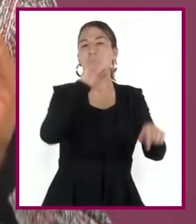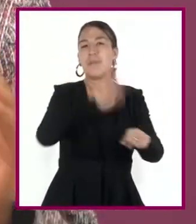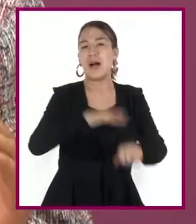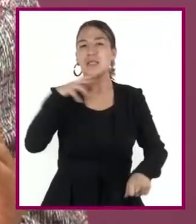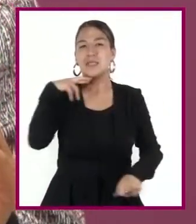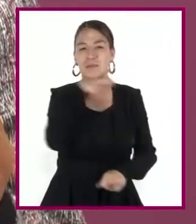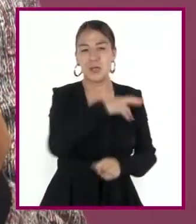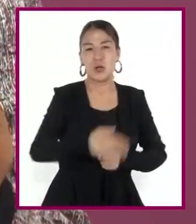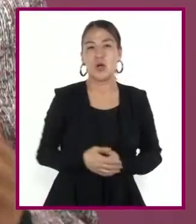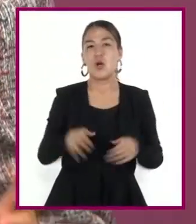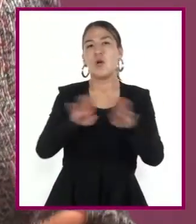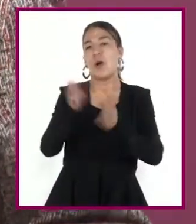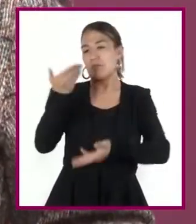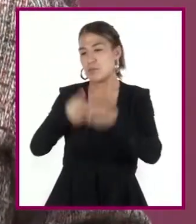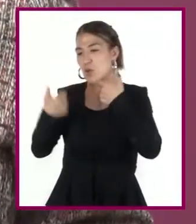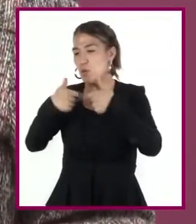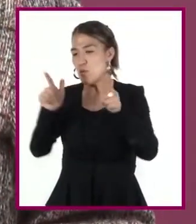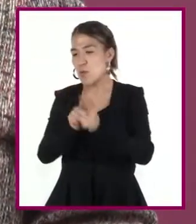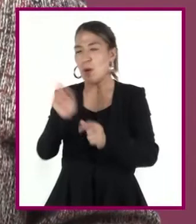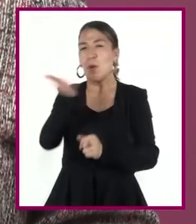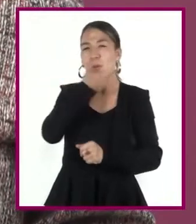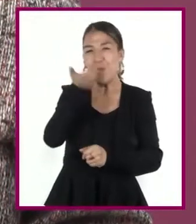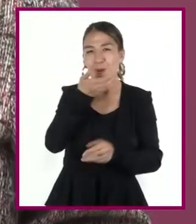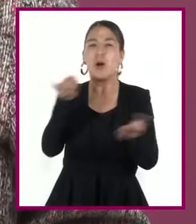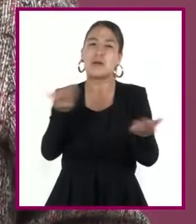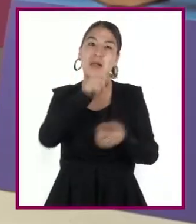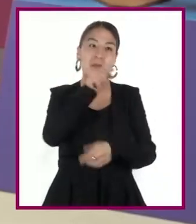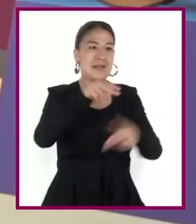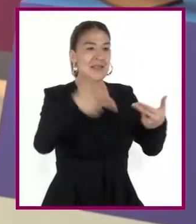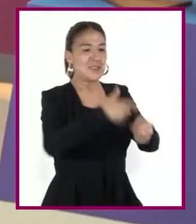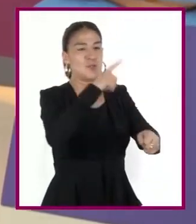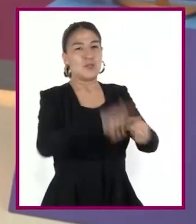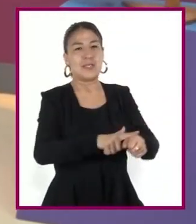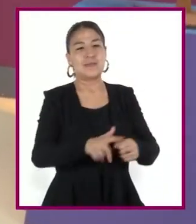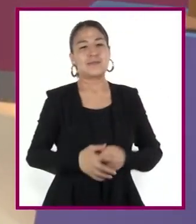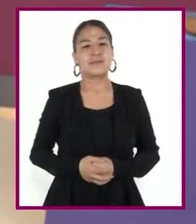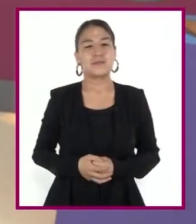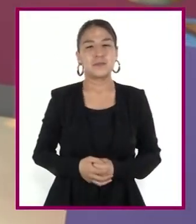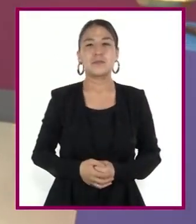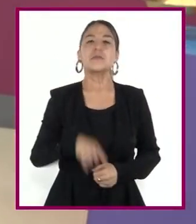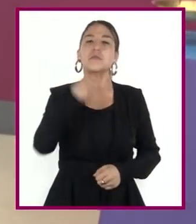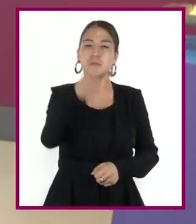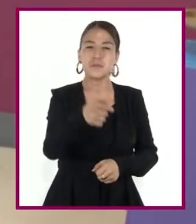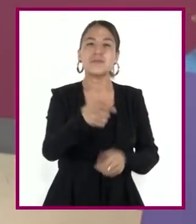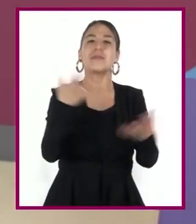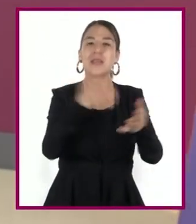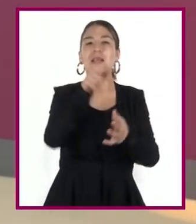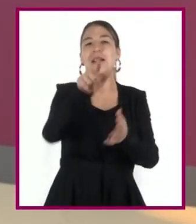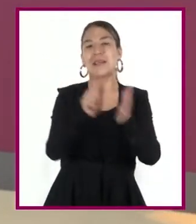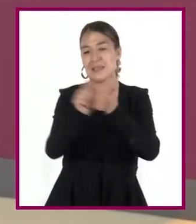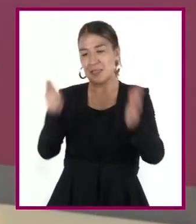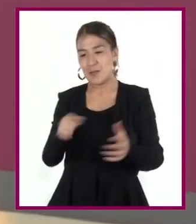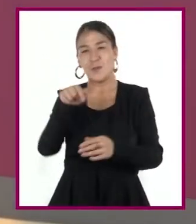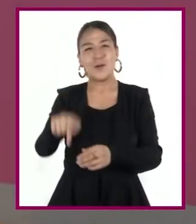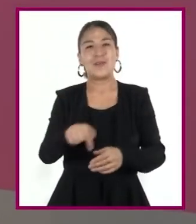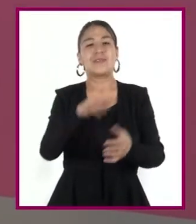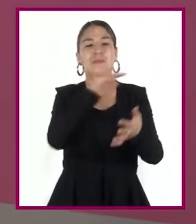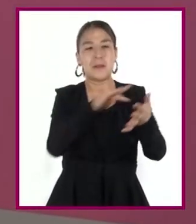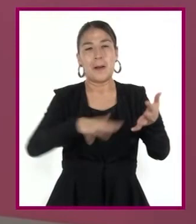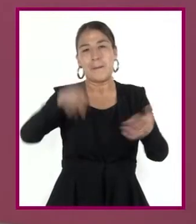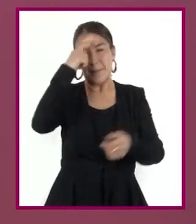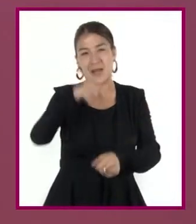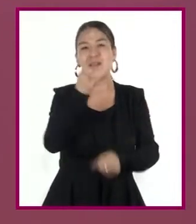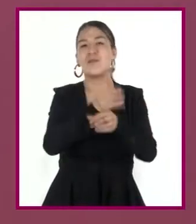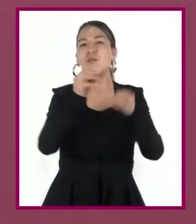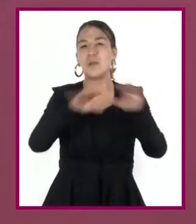nuestro grupo de interacción social y entre las naciones. Les invito a consultar su libro de texto para informarse